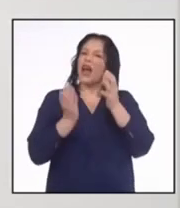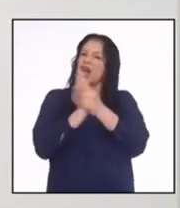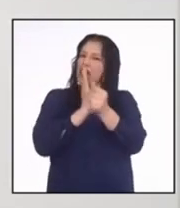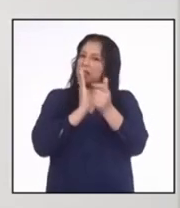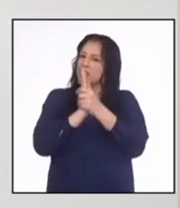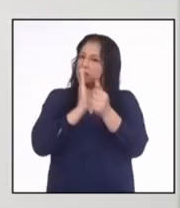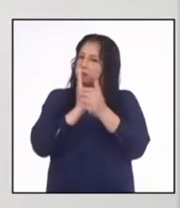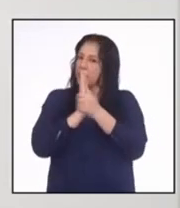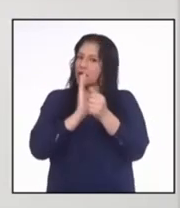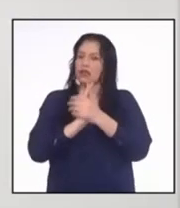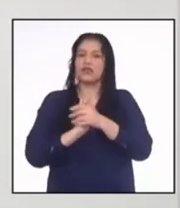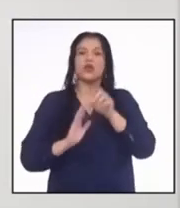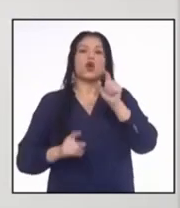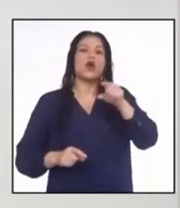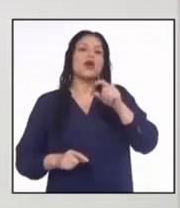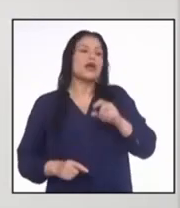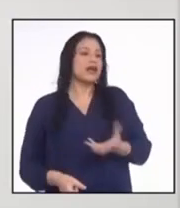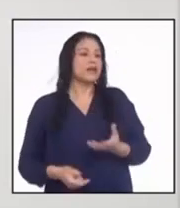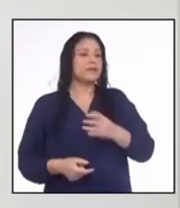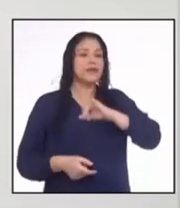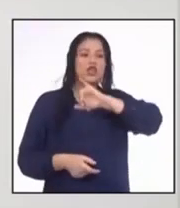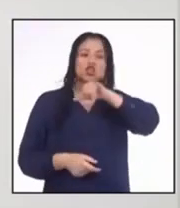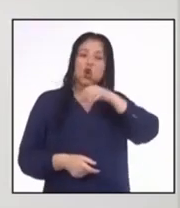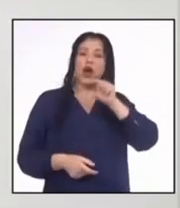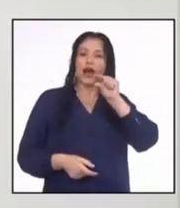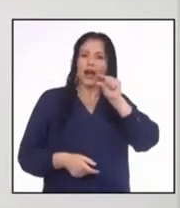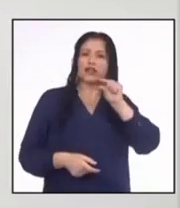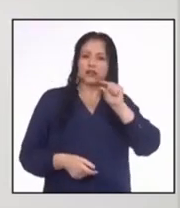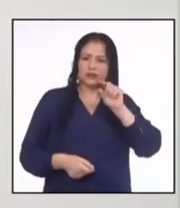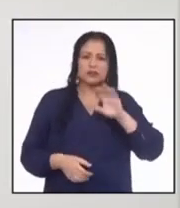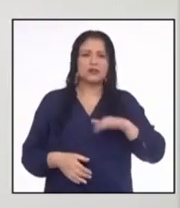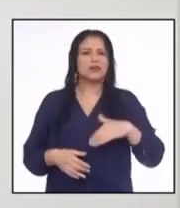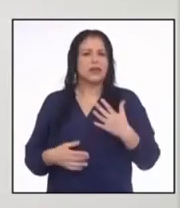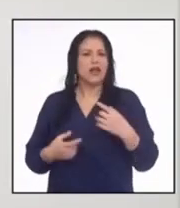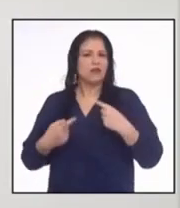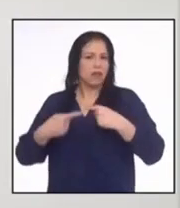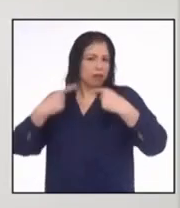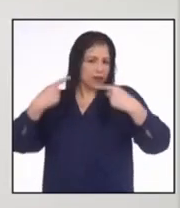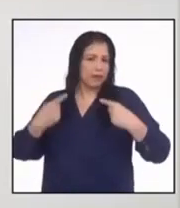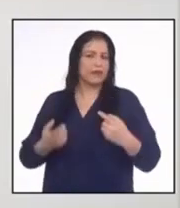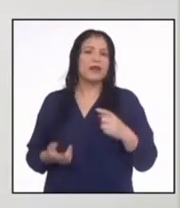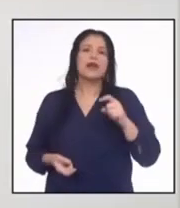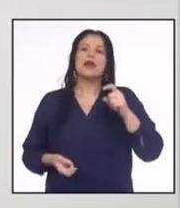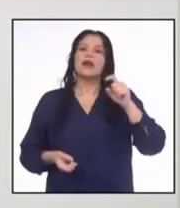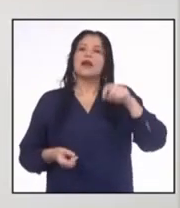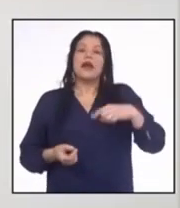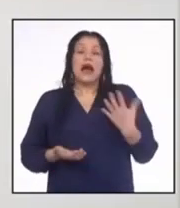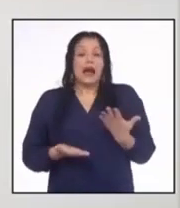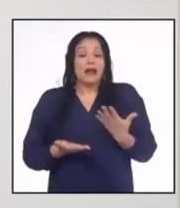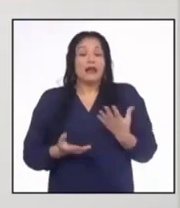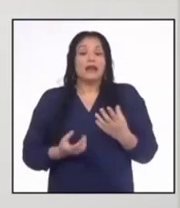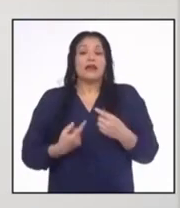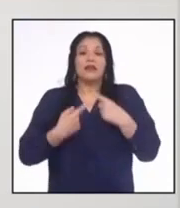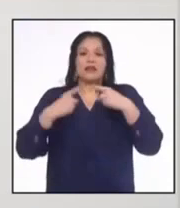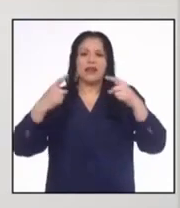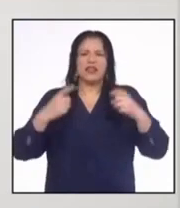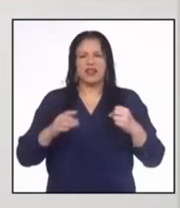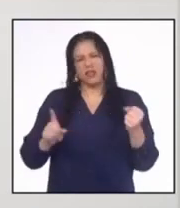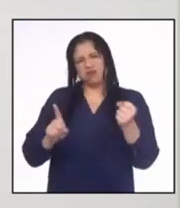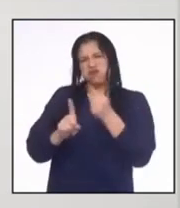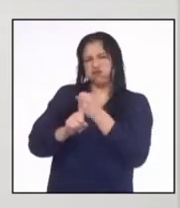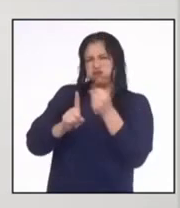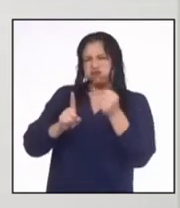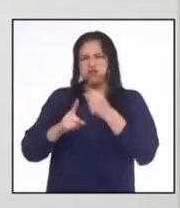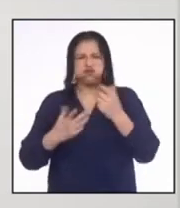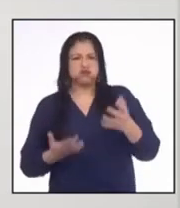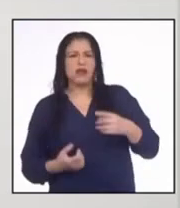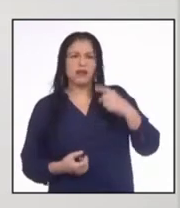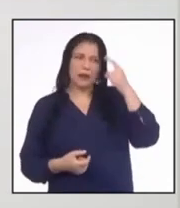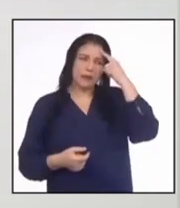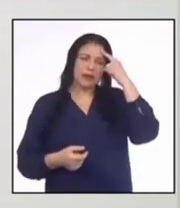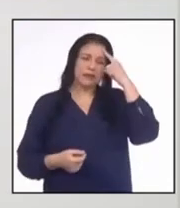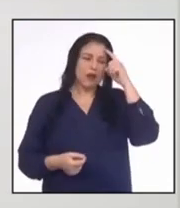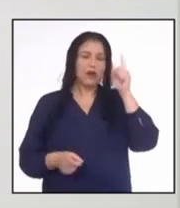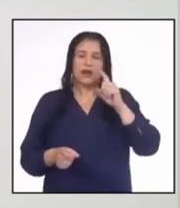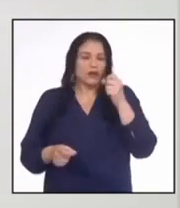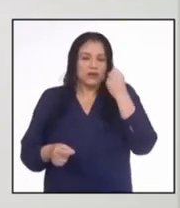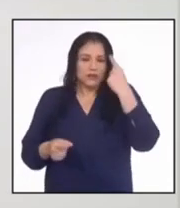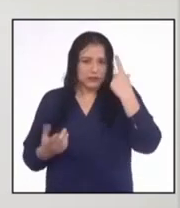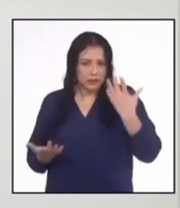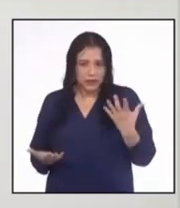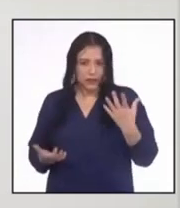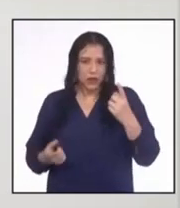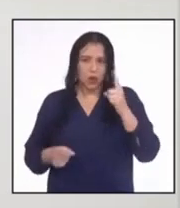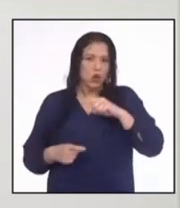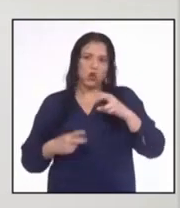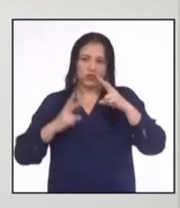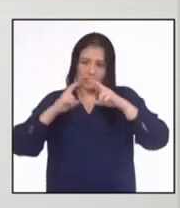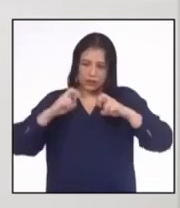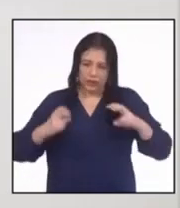matemático noruego Johan Galtung, sí existe un desencuentro. Existe indefinida hostilidad consciente o inconsciente de